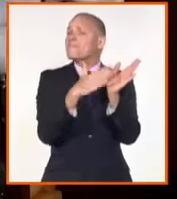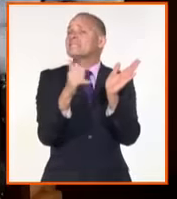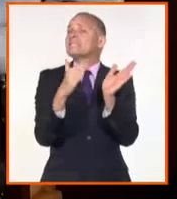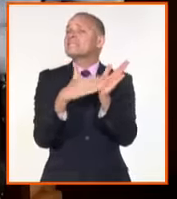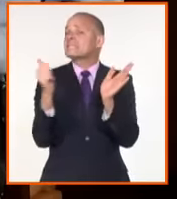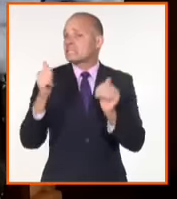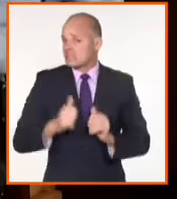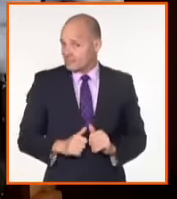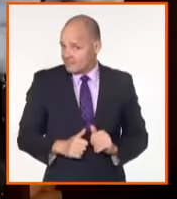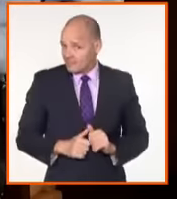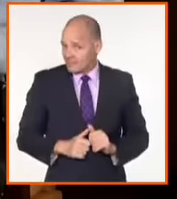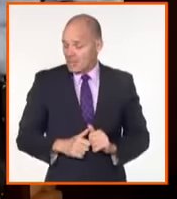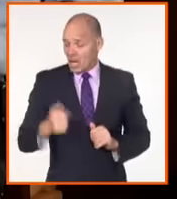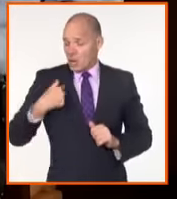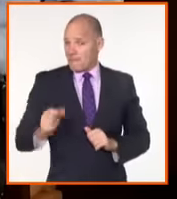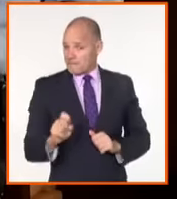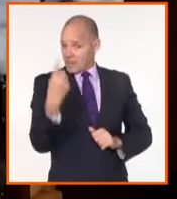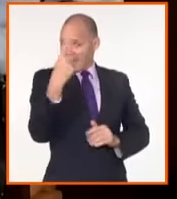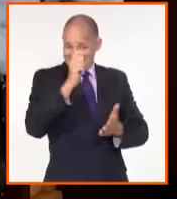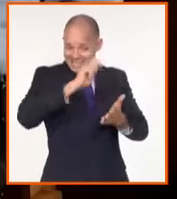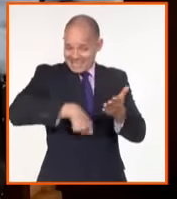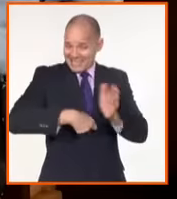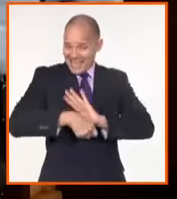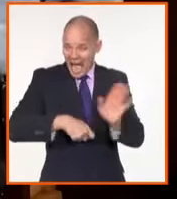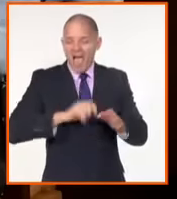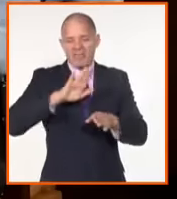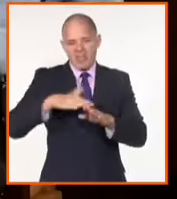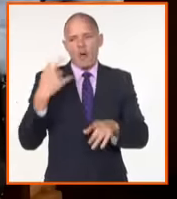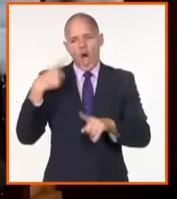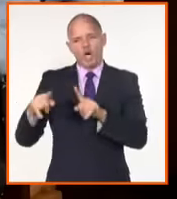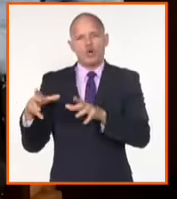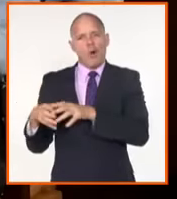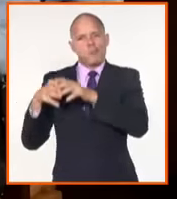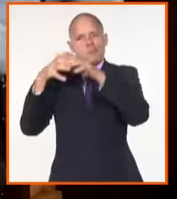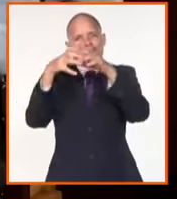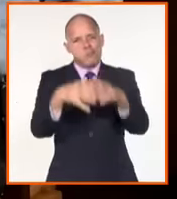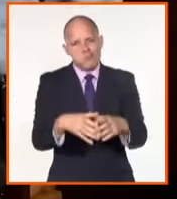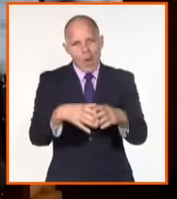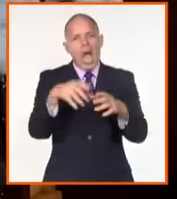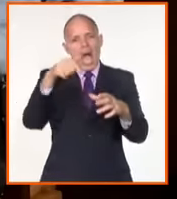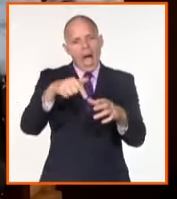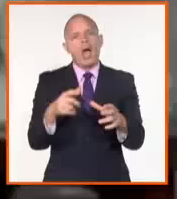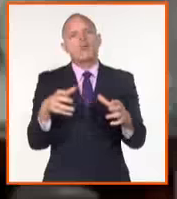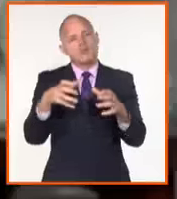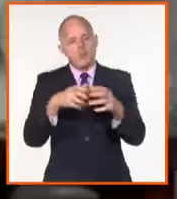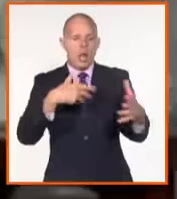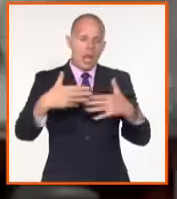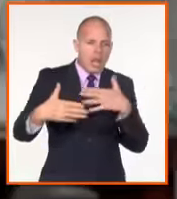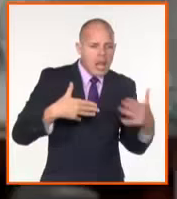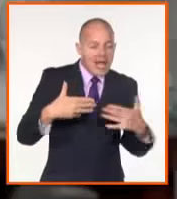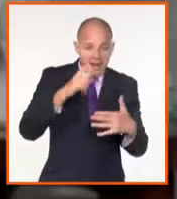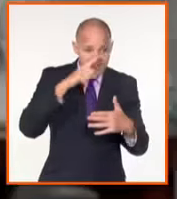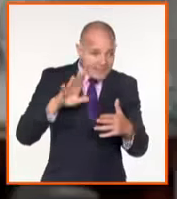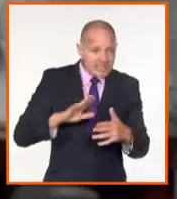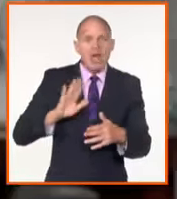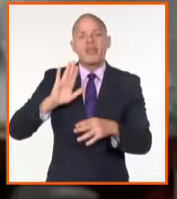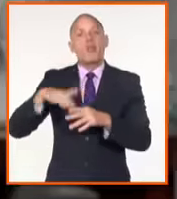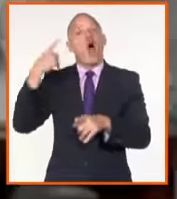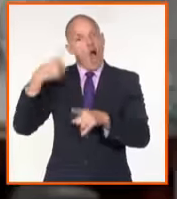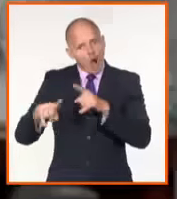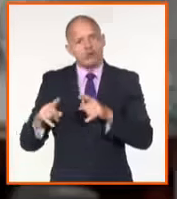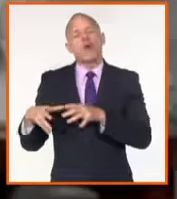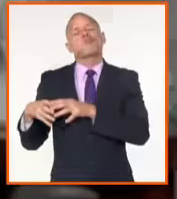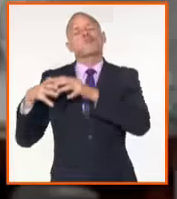de todas estas cosas que hemos logrado en los últimos viajes, hay un grupo de cosas que están en proceso y que van a mediano